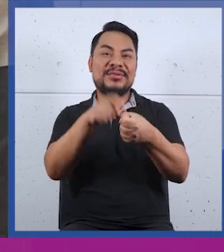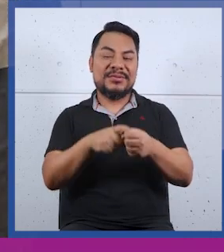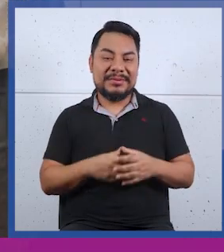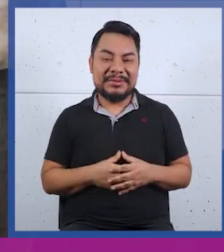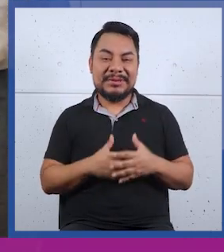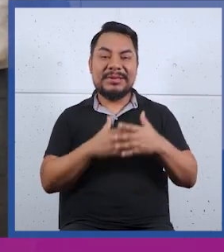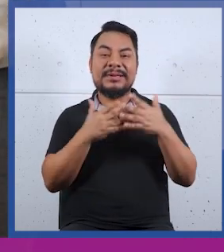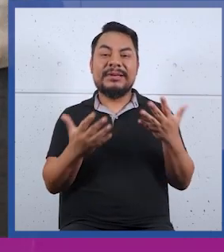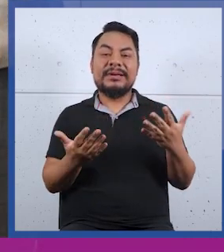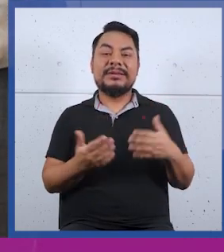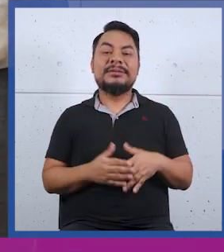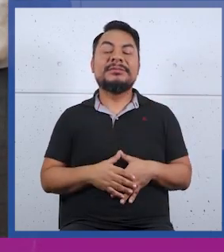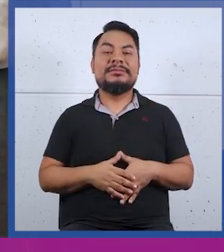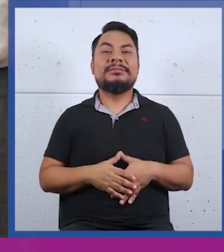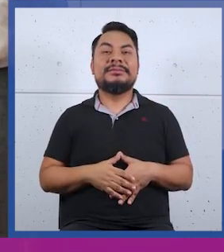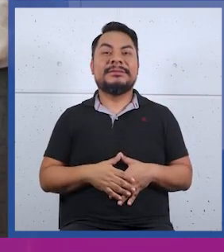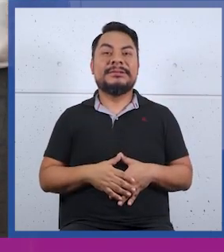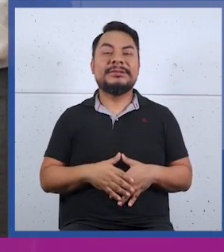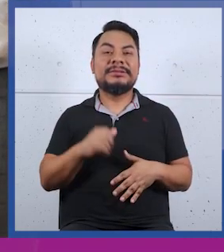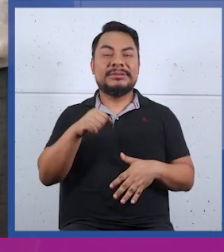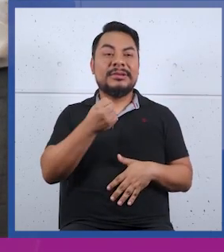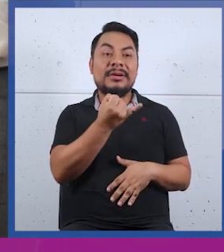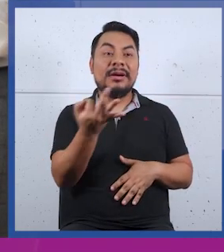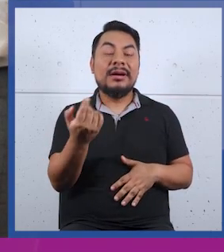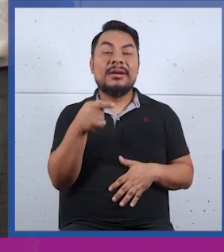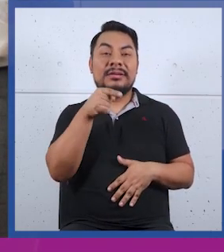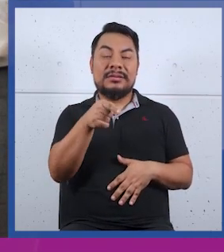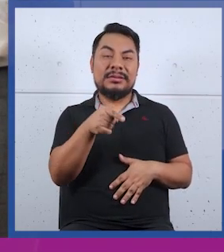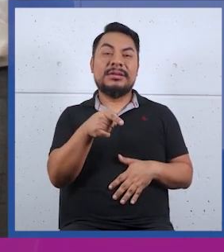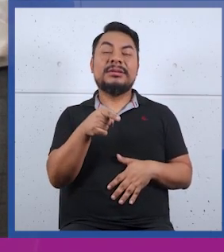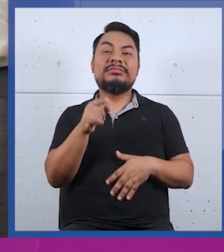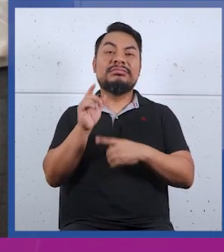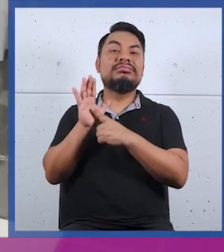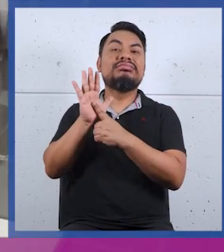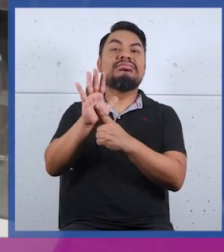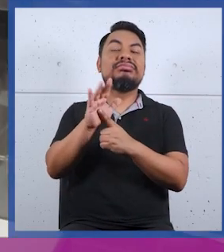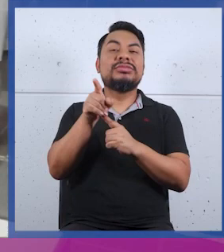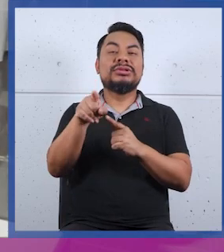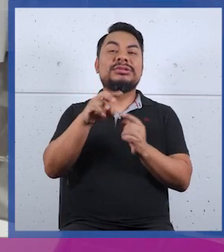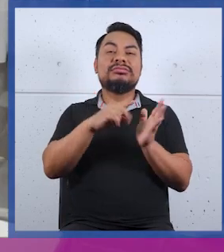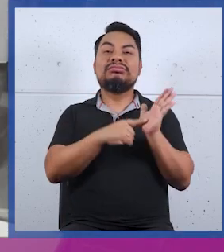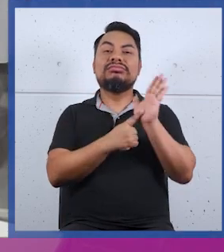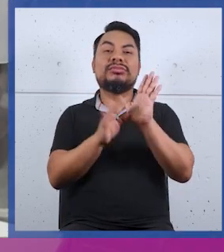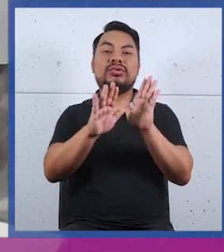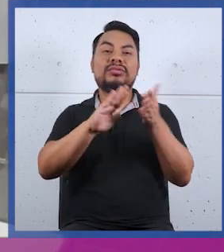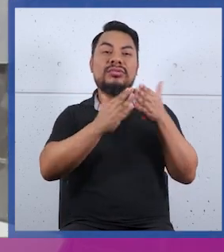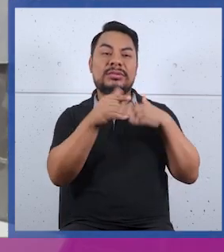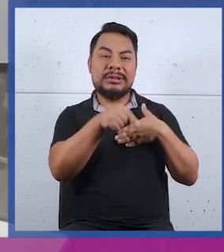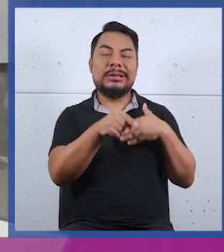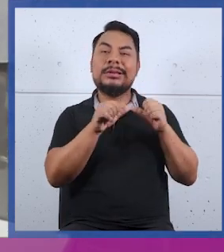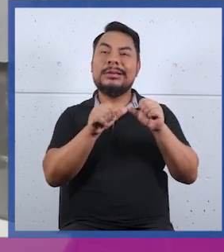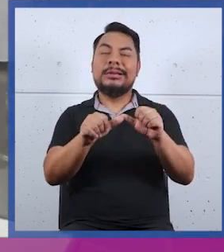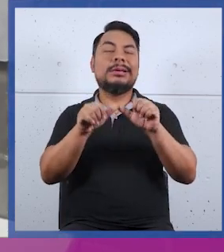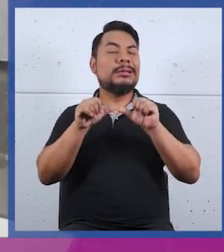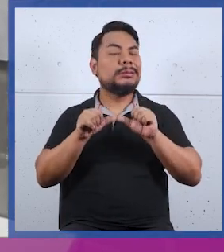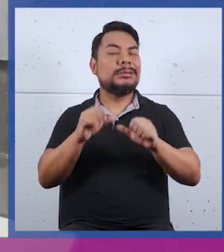y es algo representativo que va a quedar por